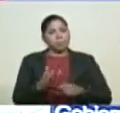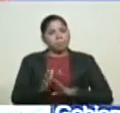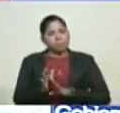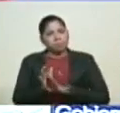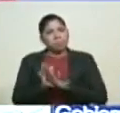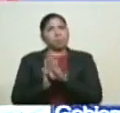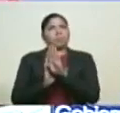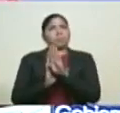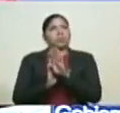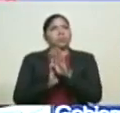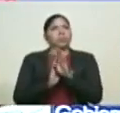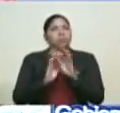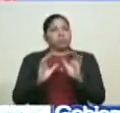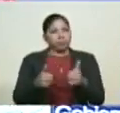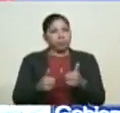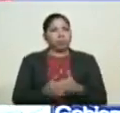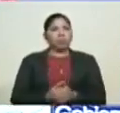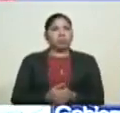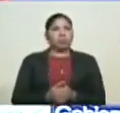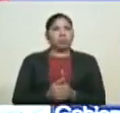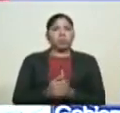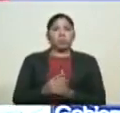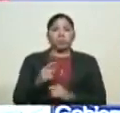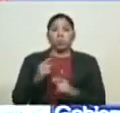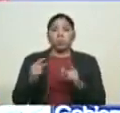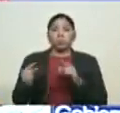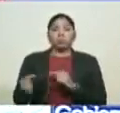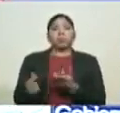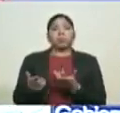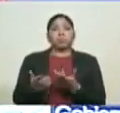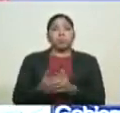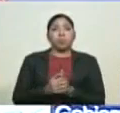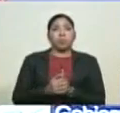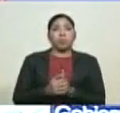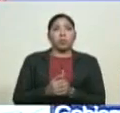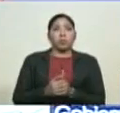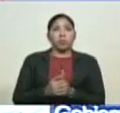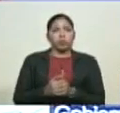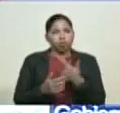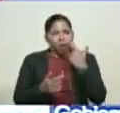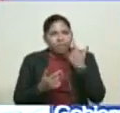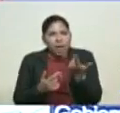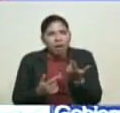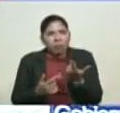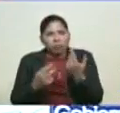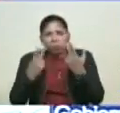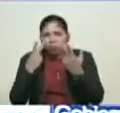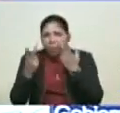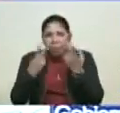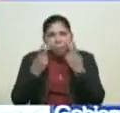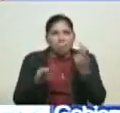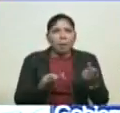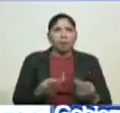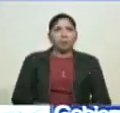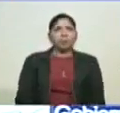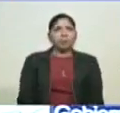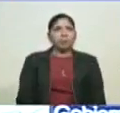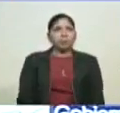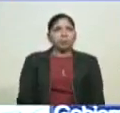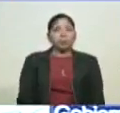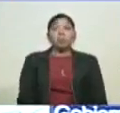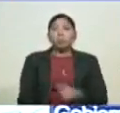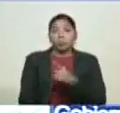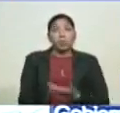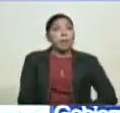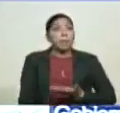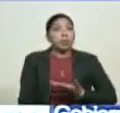de estabilidad política. Estoy seguro, es que lo siento, lo veo, lo podemos ver, y es la importancia del voto.